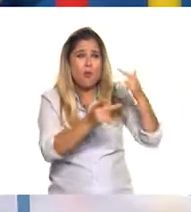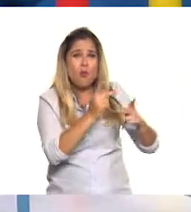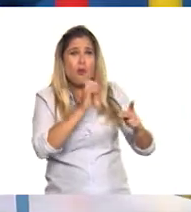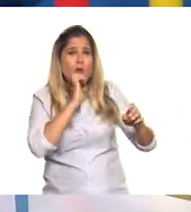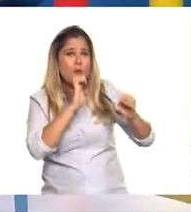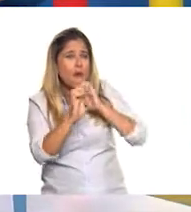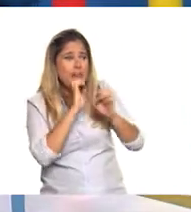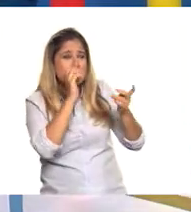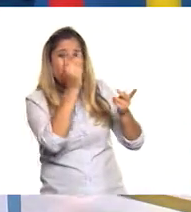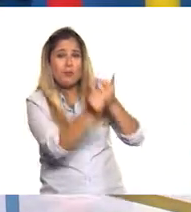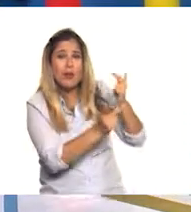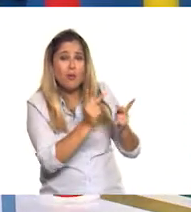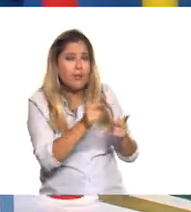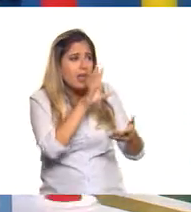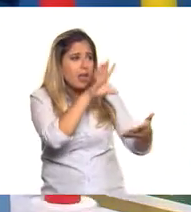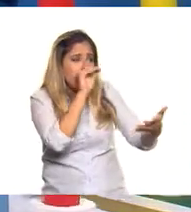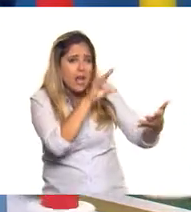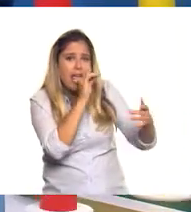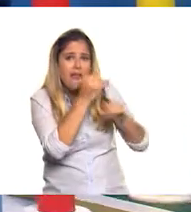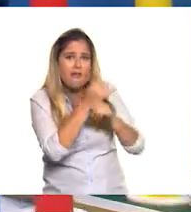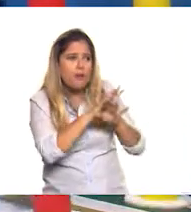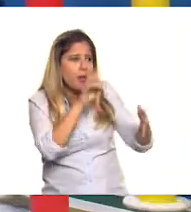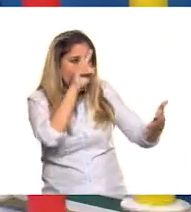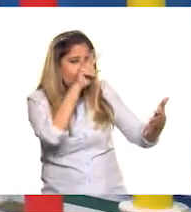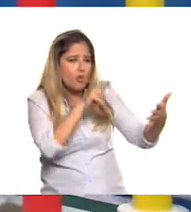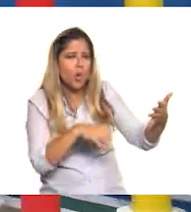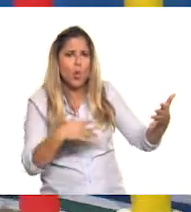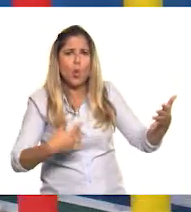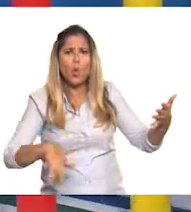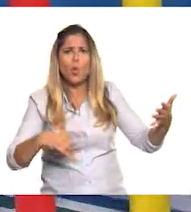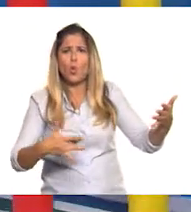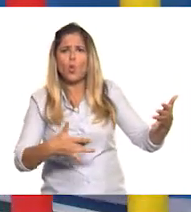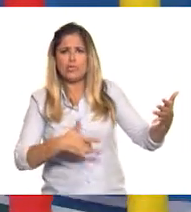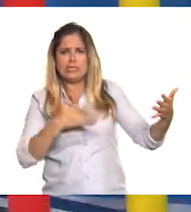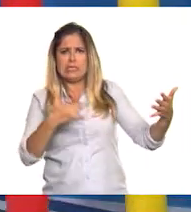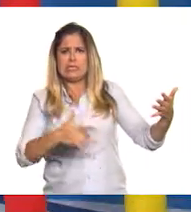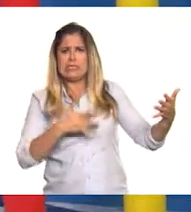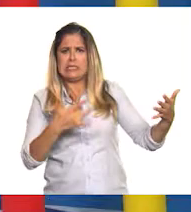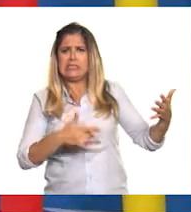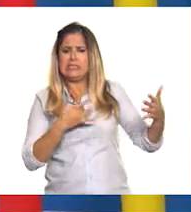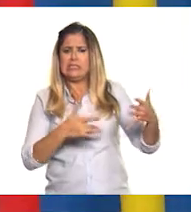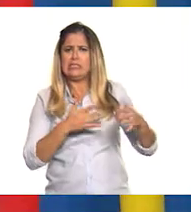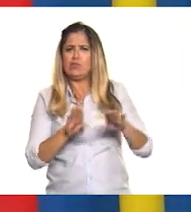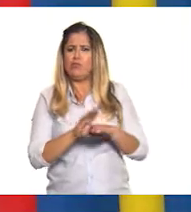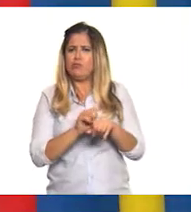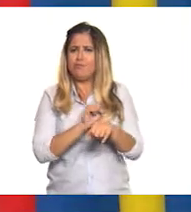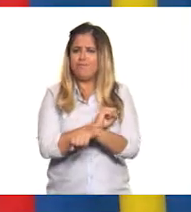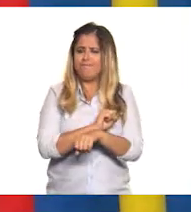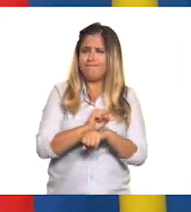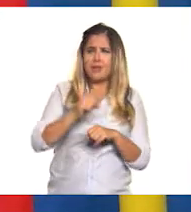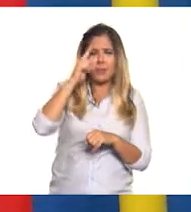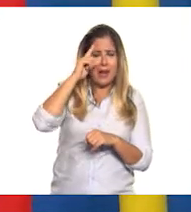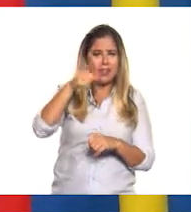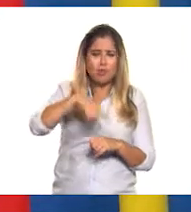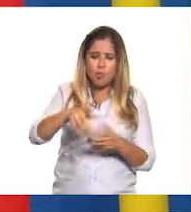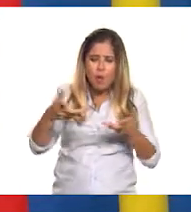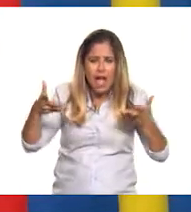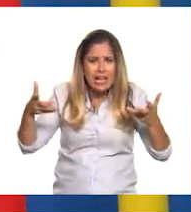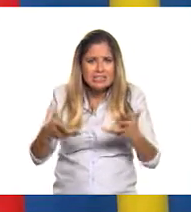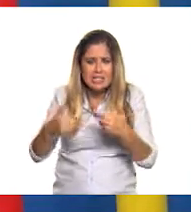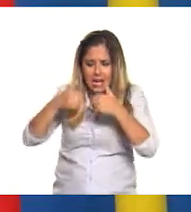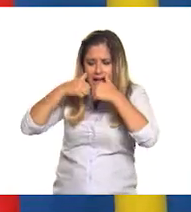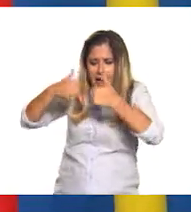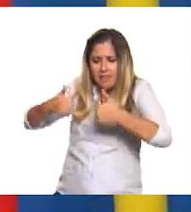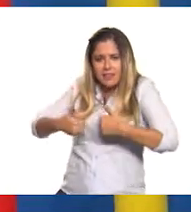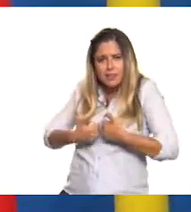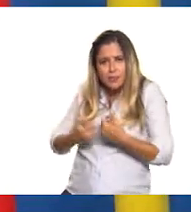información nos permite no solo concientizarnos, sino que también nos abre las posibilidades para que podamos actuar desde lo personal y,